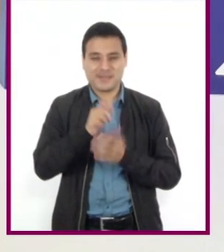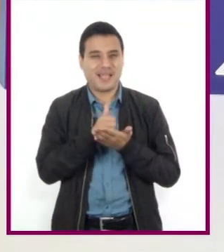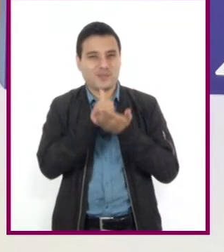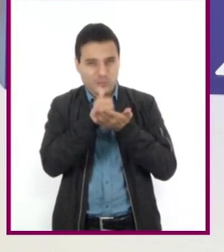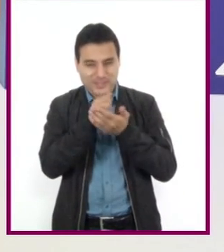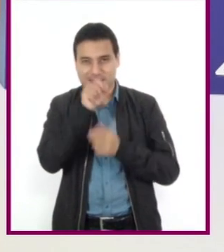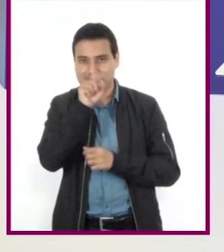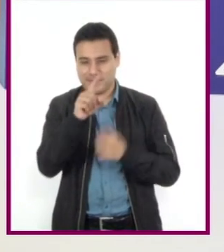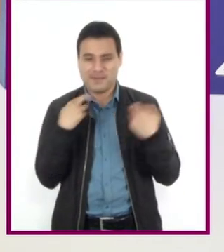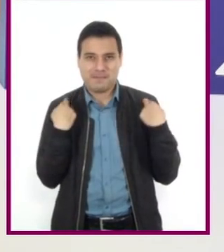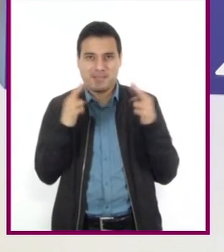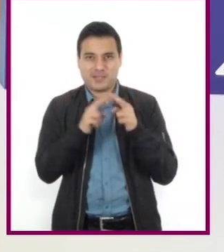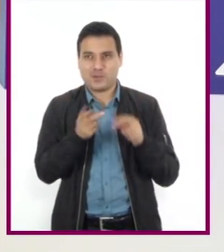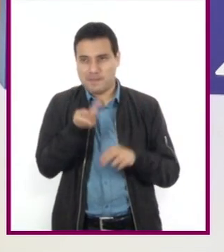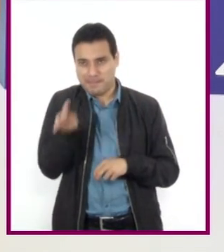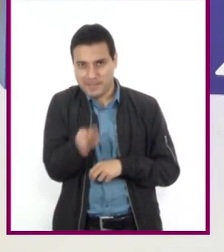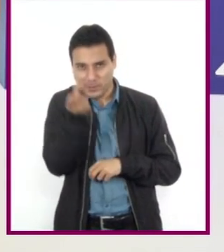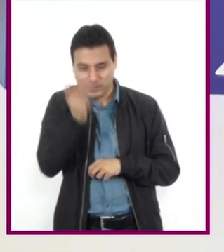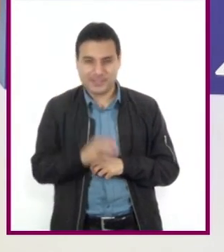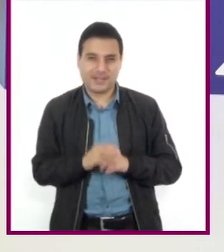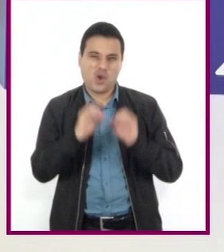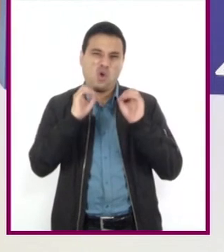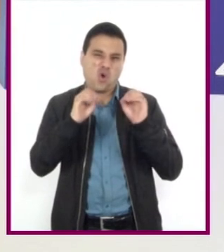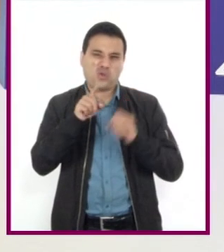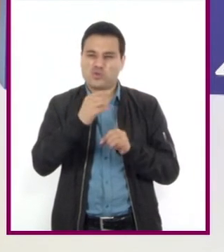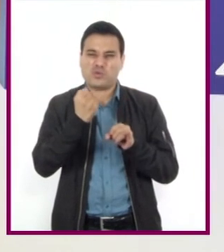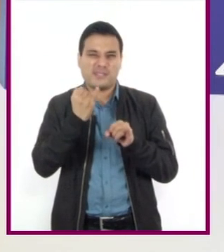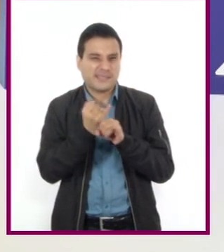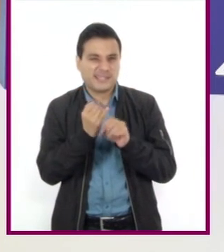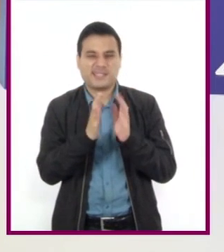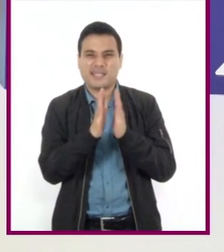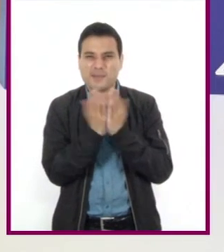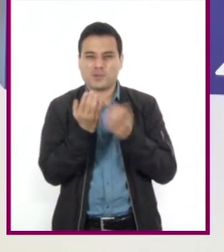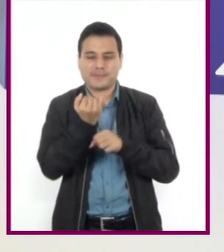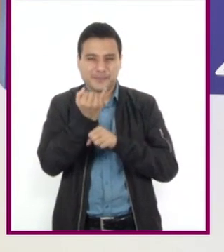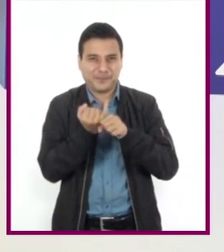maestros y maestras y recurrir a otras fuentes que tengan a su alcance.